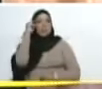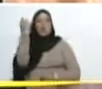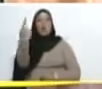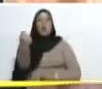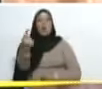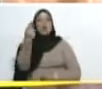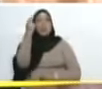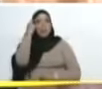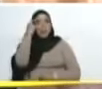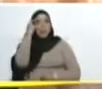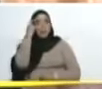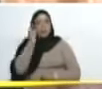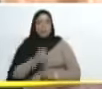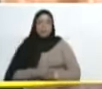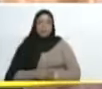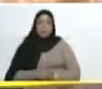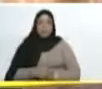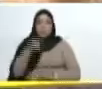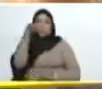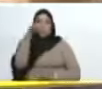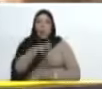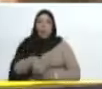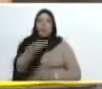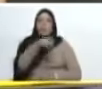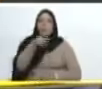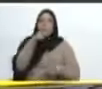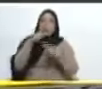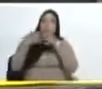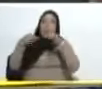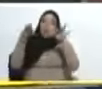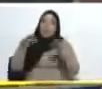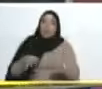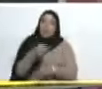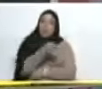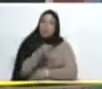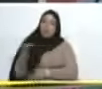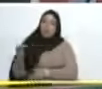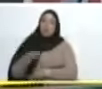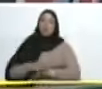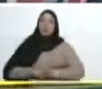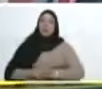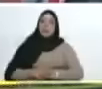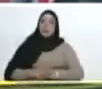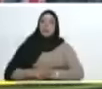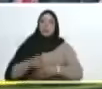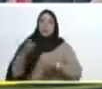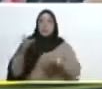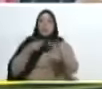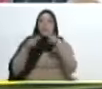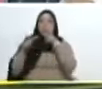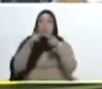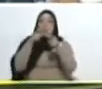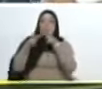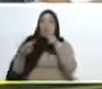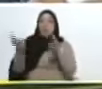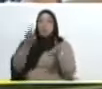11 días de que el pueblo se manifestara de manera magnífica en referéndum